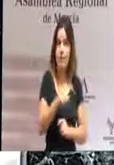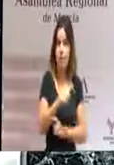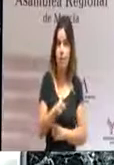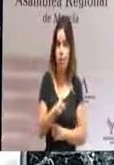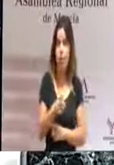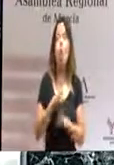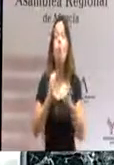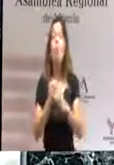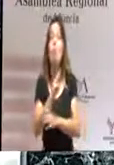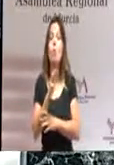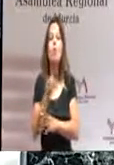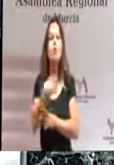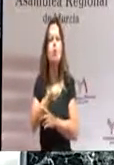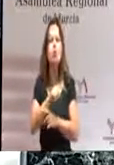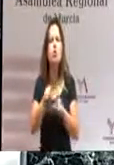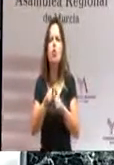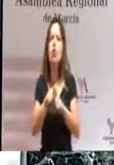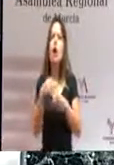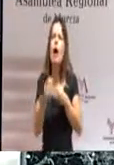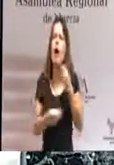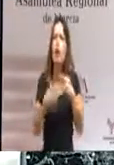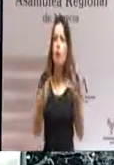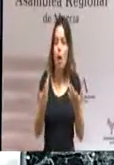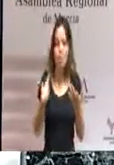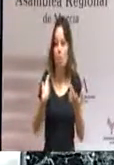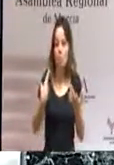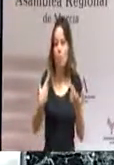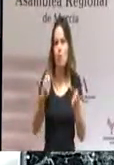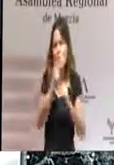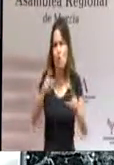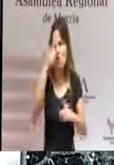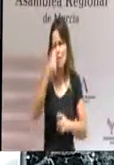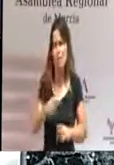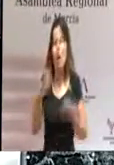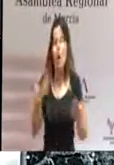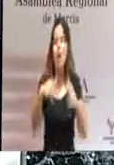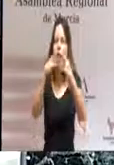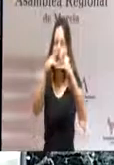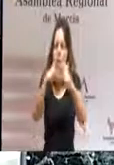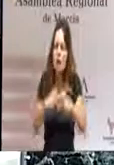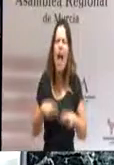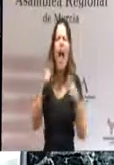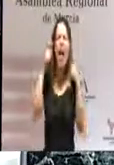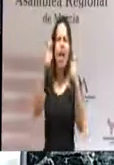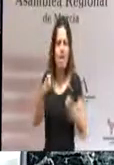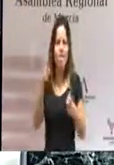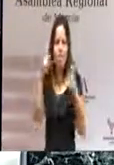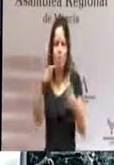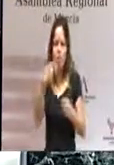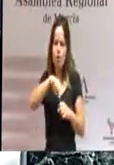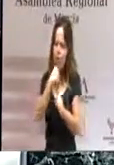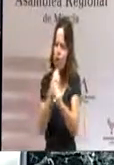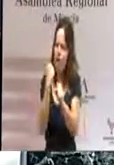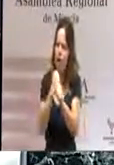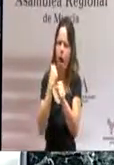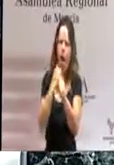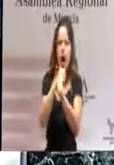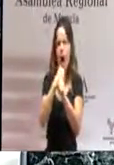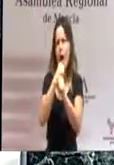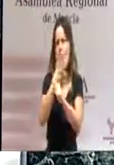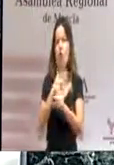el Partido Popular nos pusimos a hacer lo que mejor se nos da, sumar esfuerzos y trabajar para conseguir una